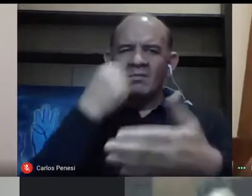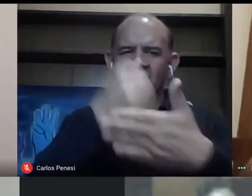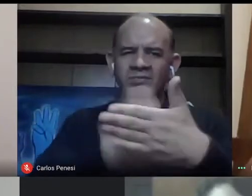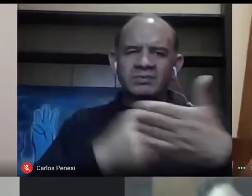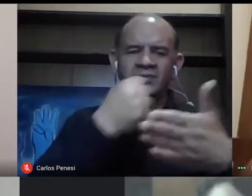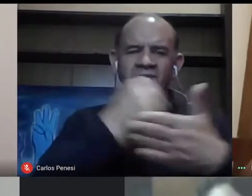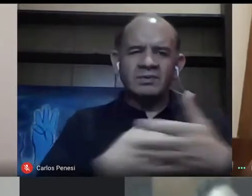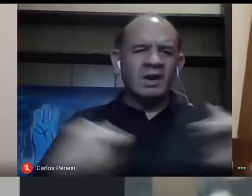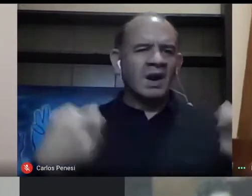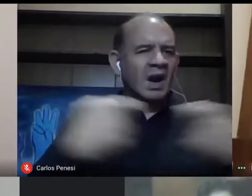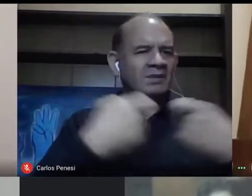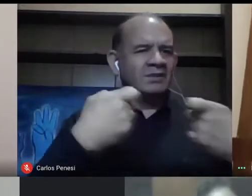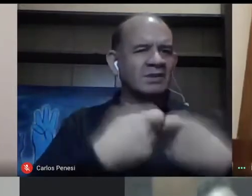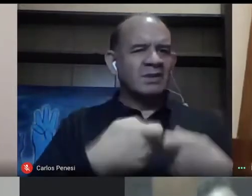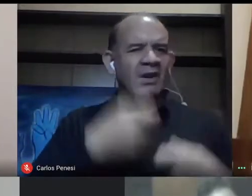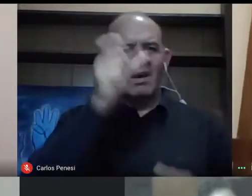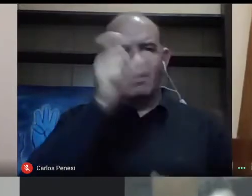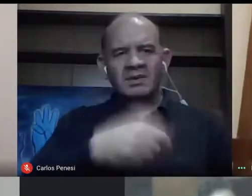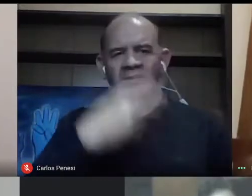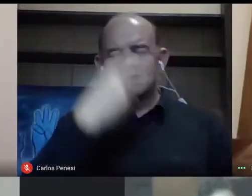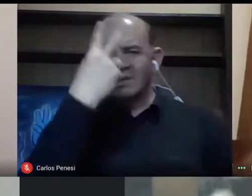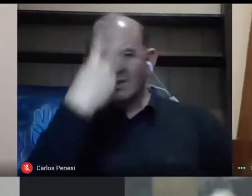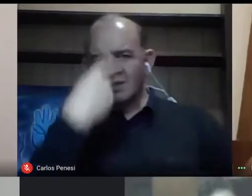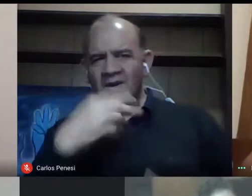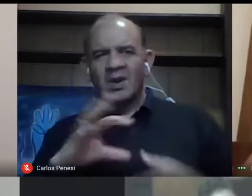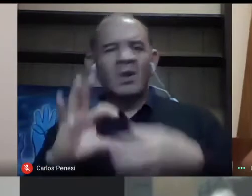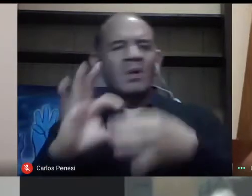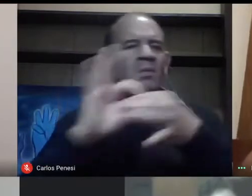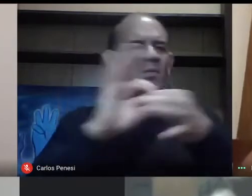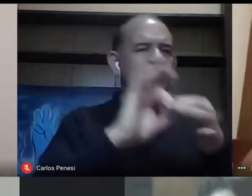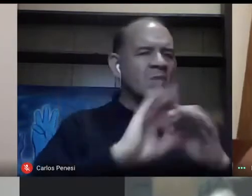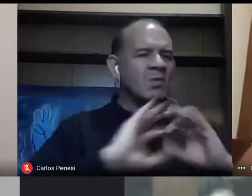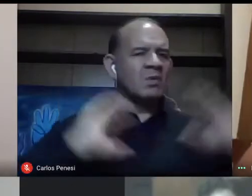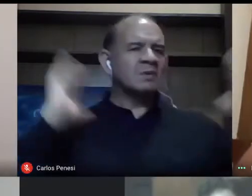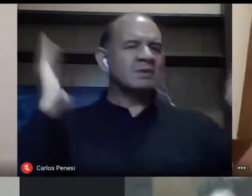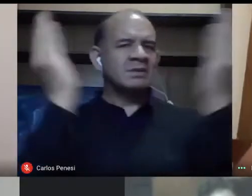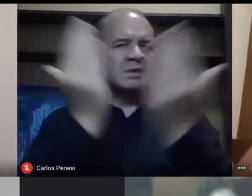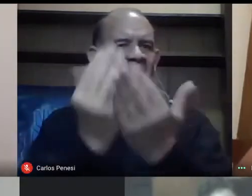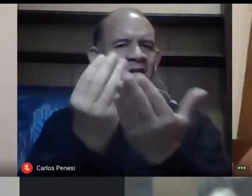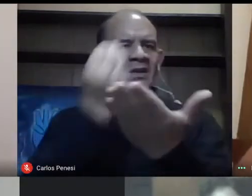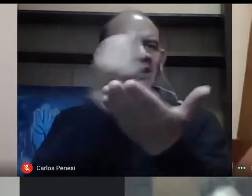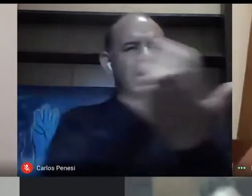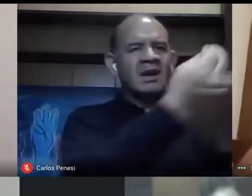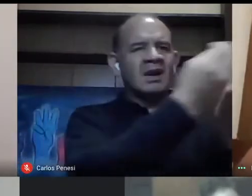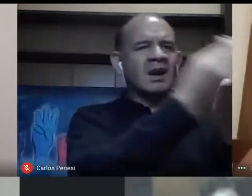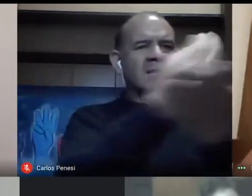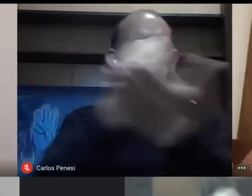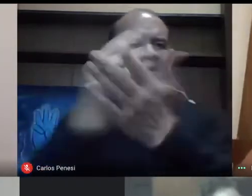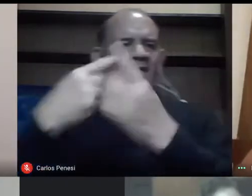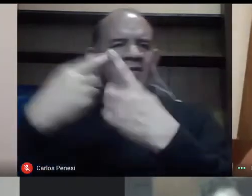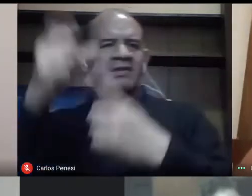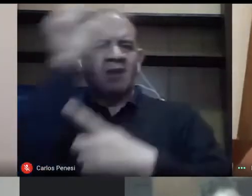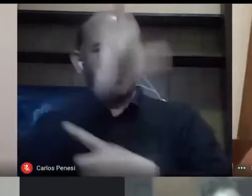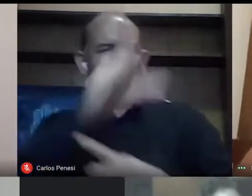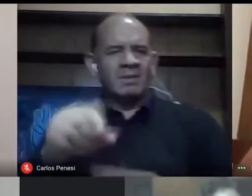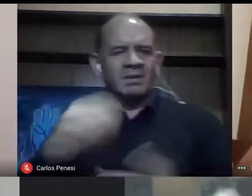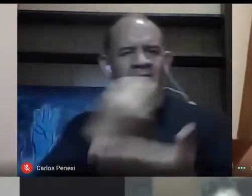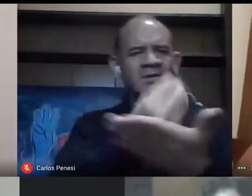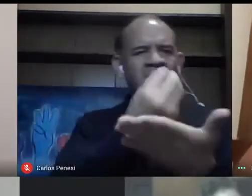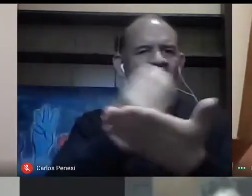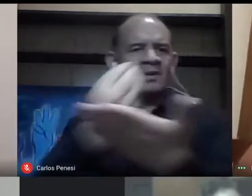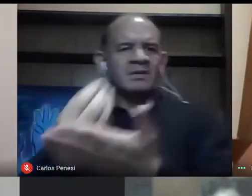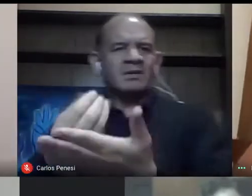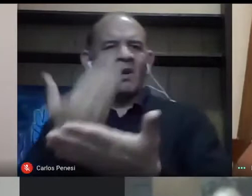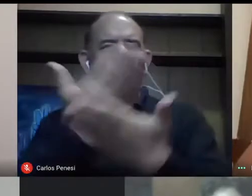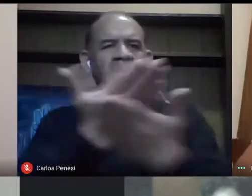con discapacidad visual, a través de la Unión Mundial de Ciegos, donde íbamos representantes de organizaciones de cada país a hacer nuestro